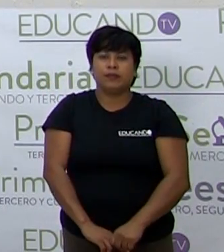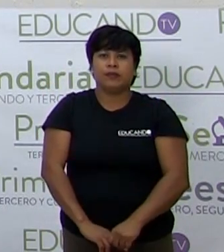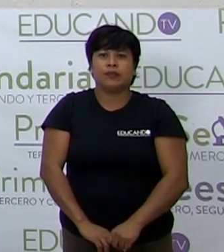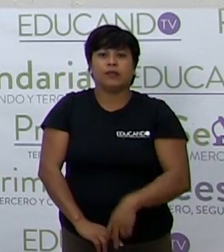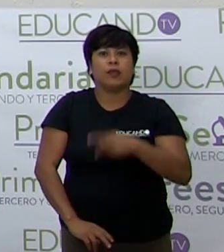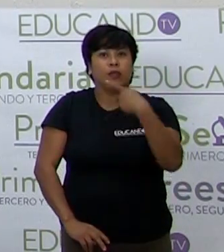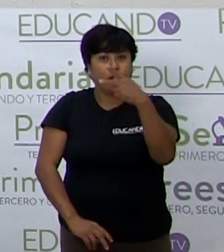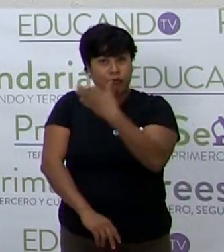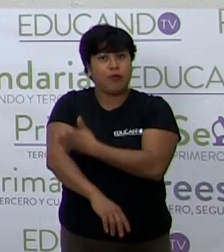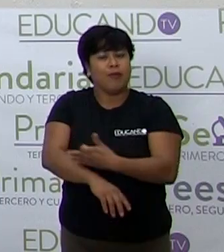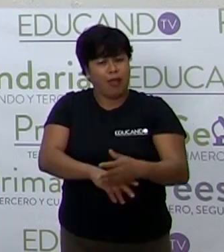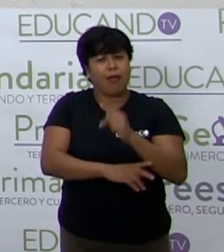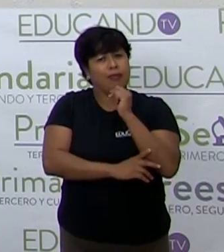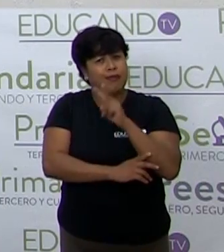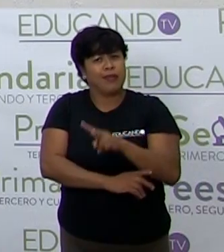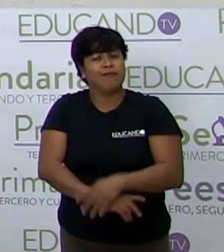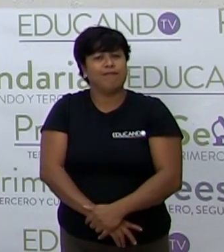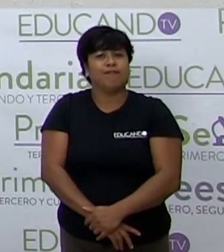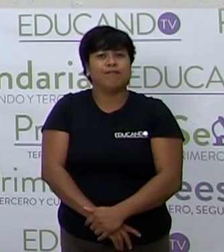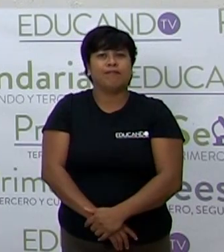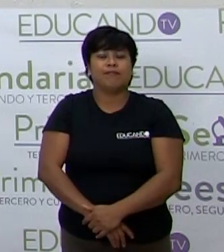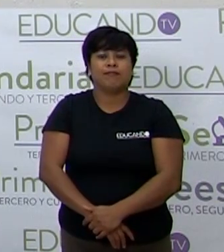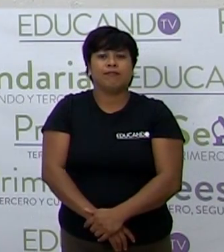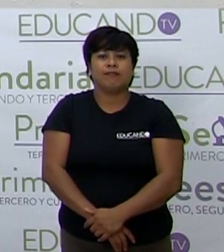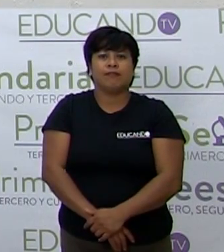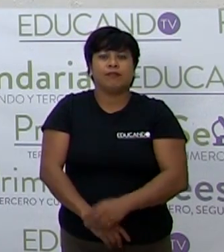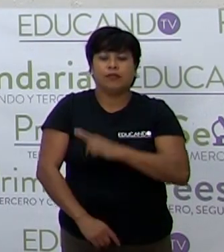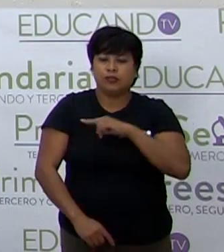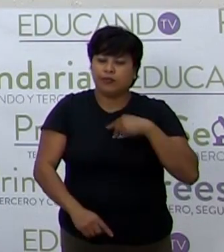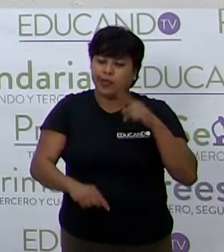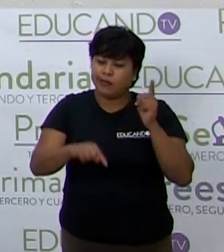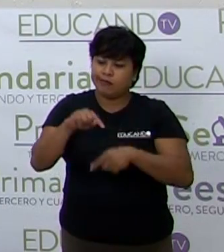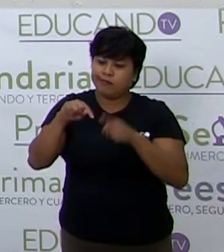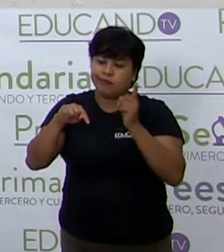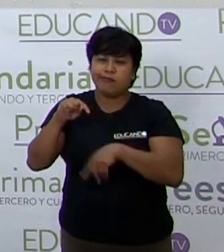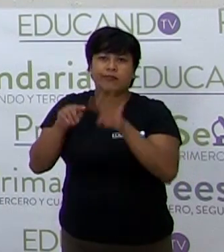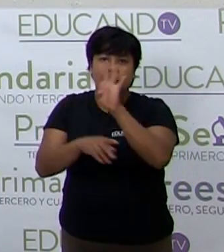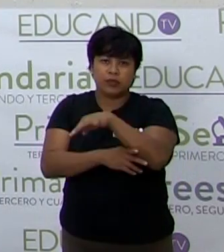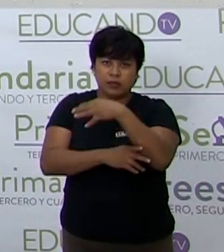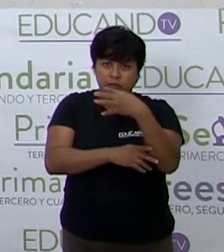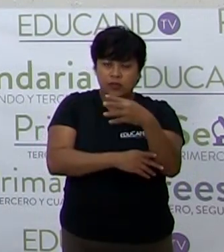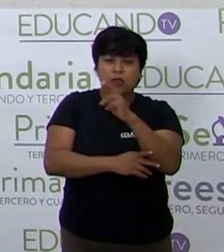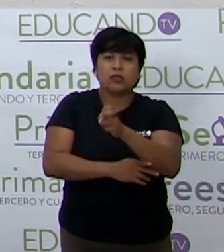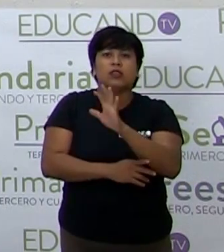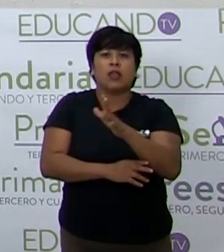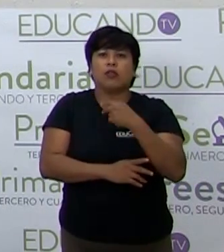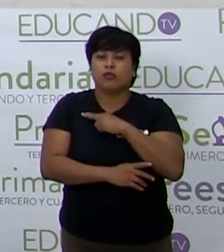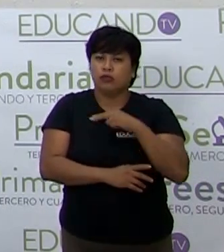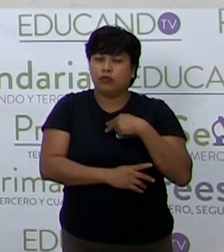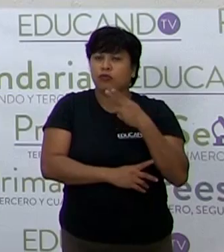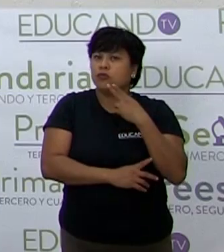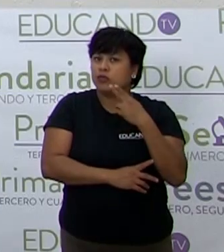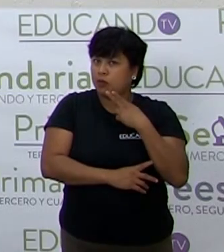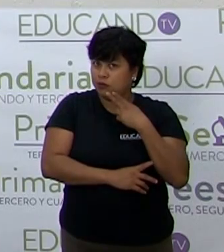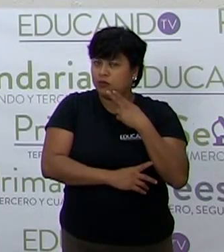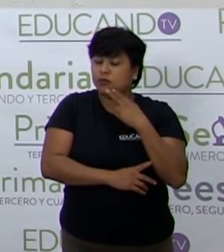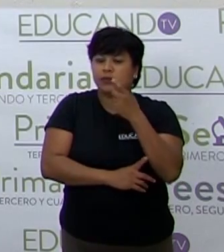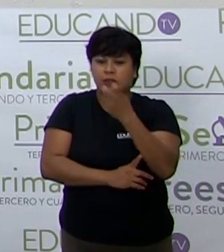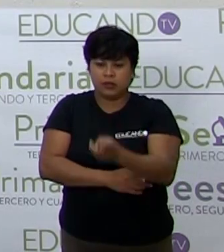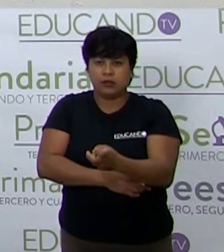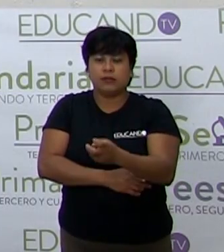con tu familia también, ¿por qué no? Y vamos a quitar ya esta clasificación que ya nos sirvió. Acá quitamos